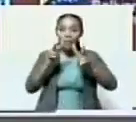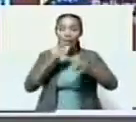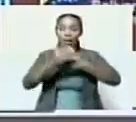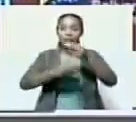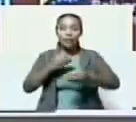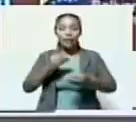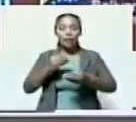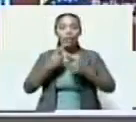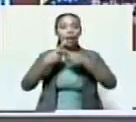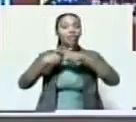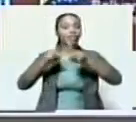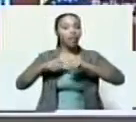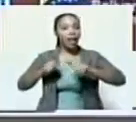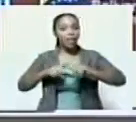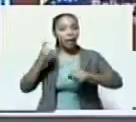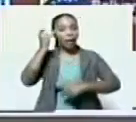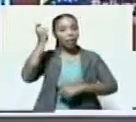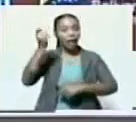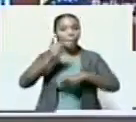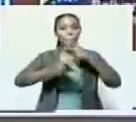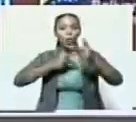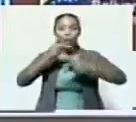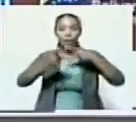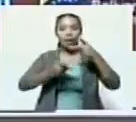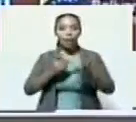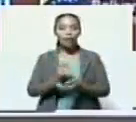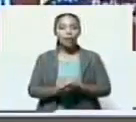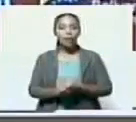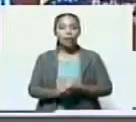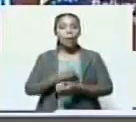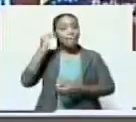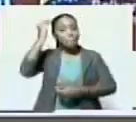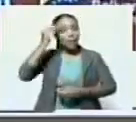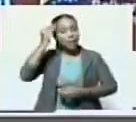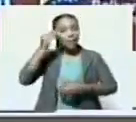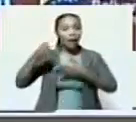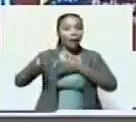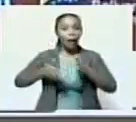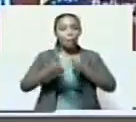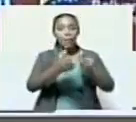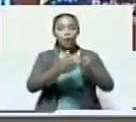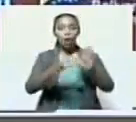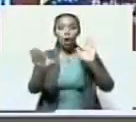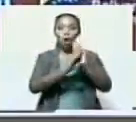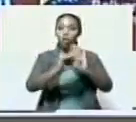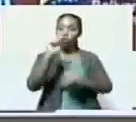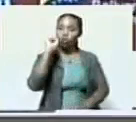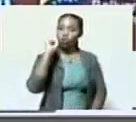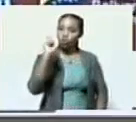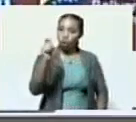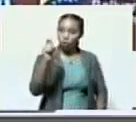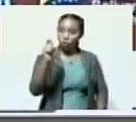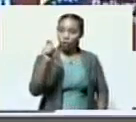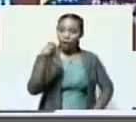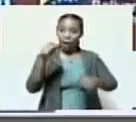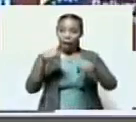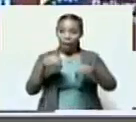las diferencias ideológicas, políticas, que cree en el camino de la Constitución. Y este